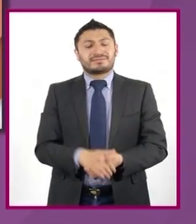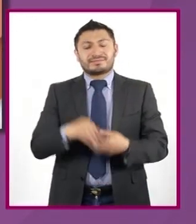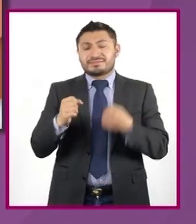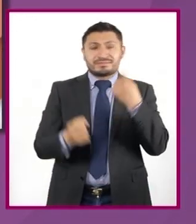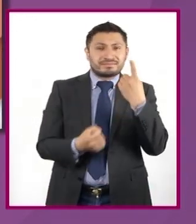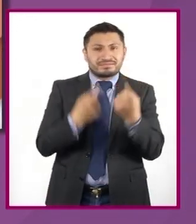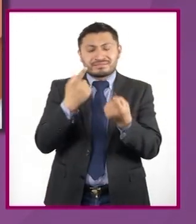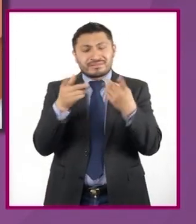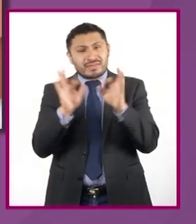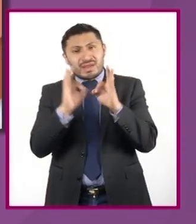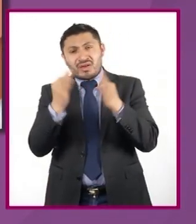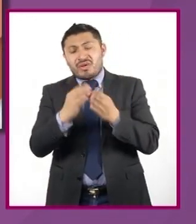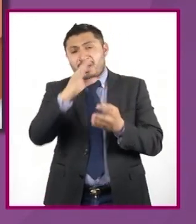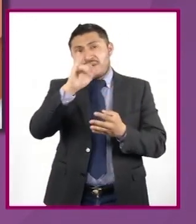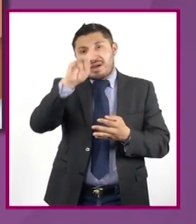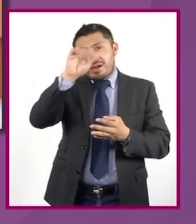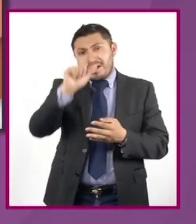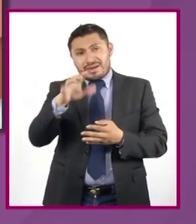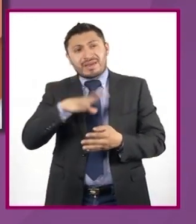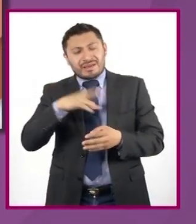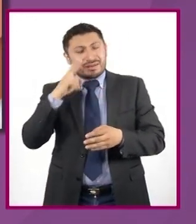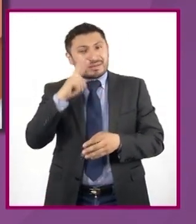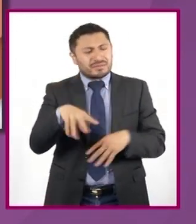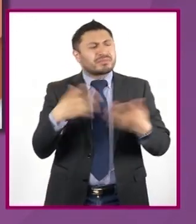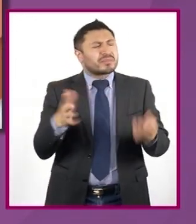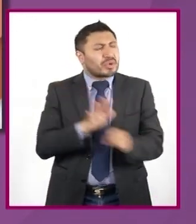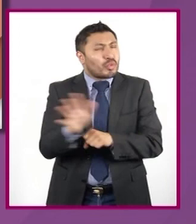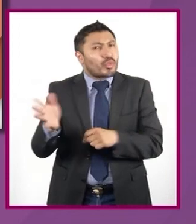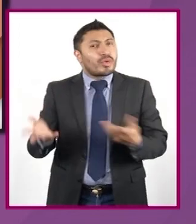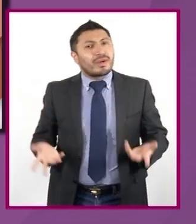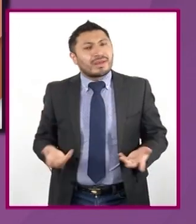Algunos de los tipos de citación que vimos fueron